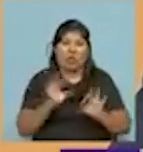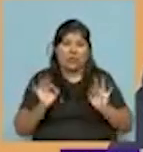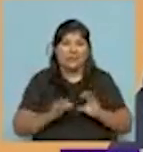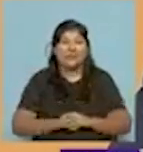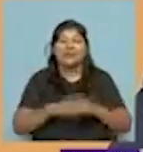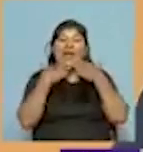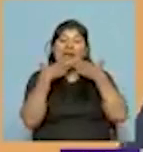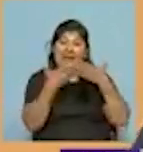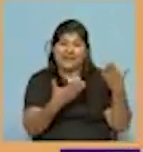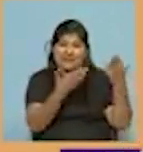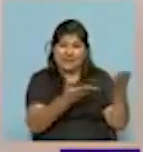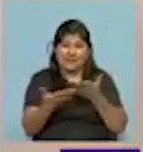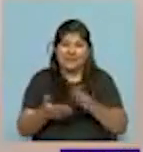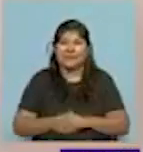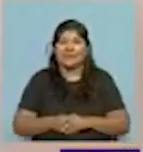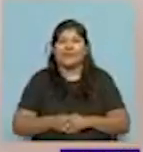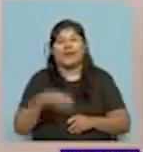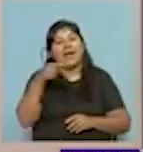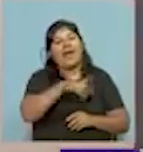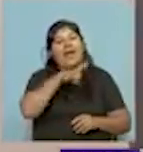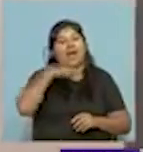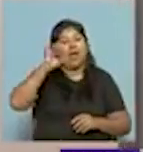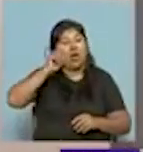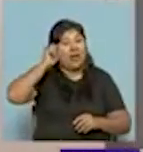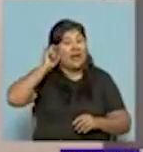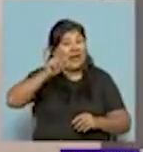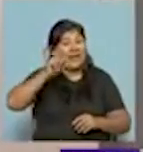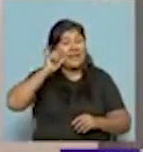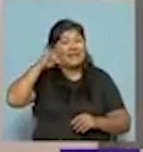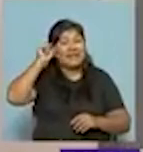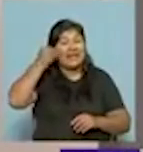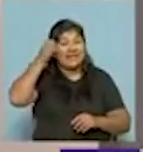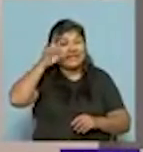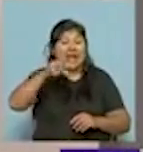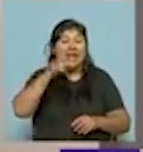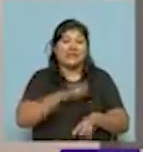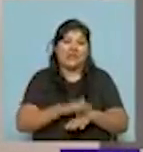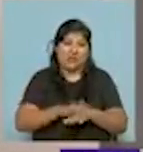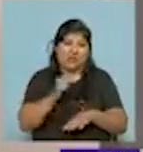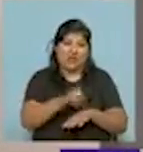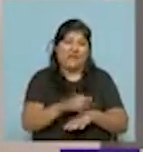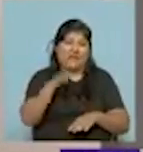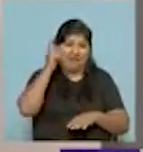gracias por estar gracias jorge nadie es titular del bebé en la ciudad de san salvador de jujuy